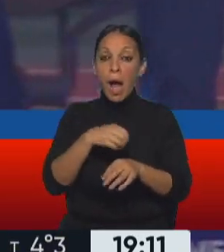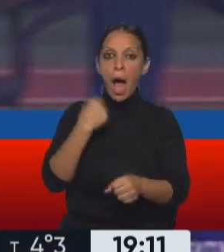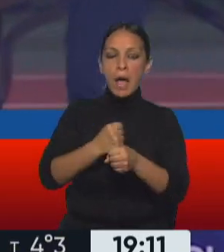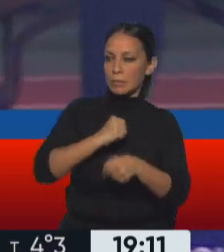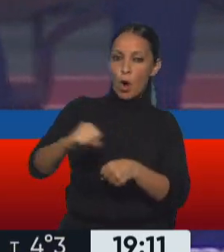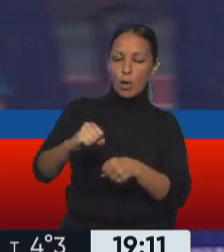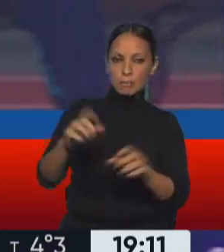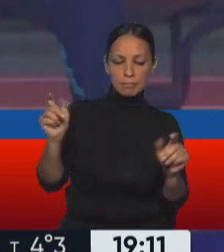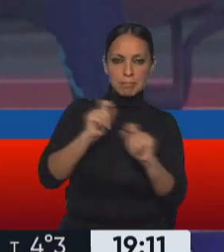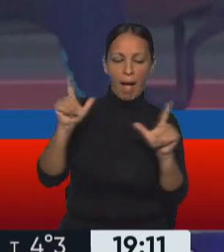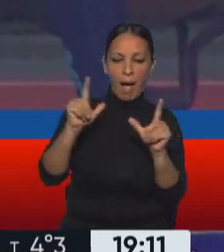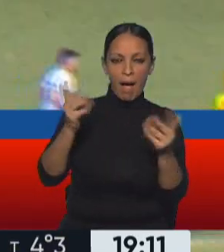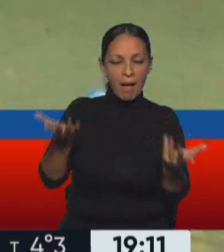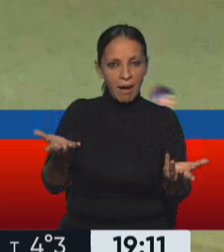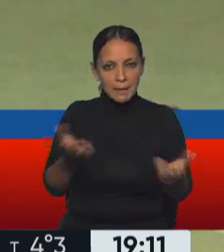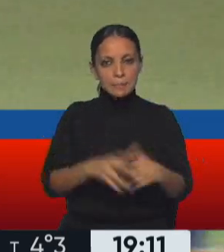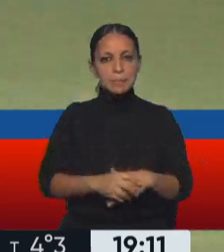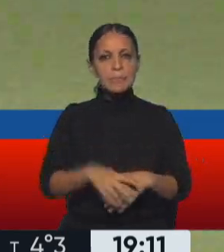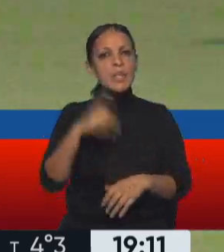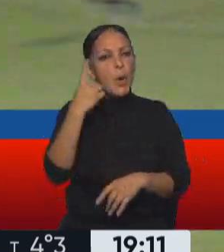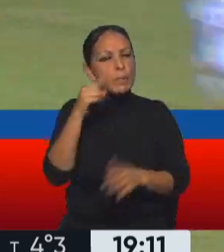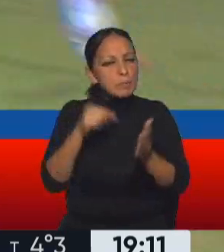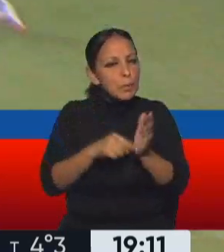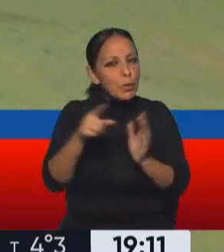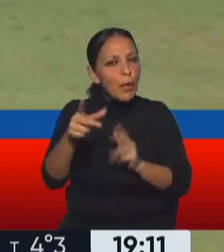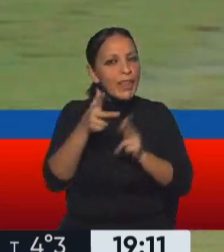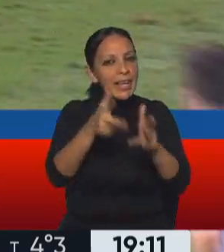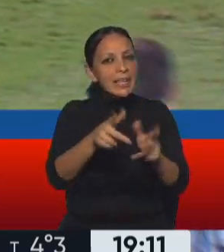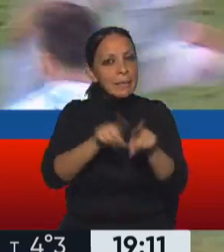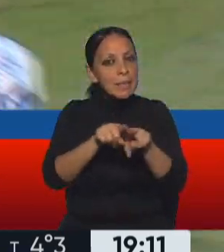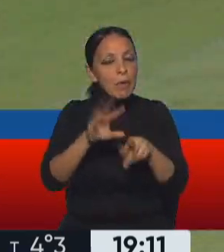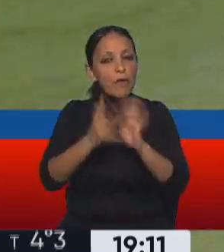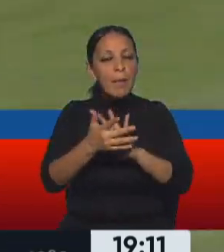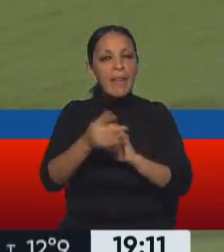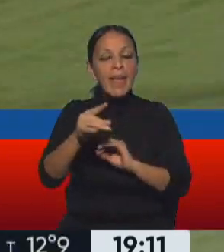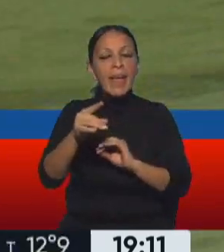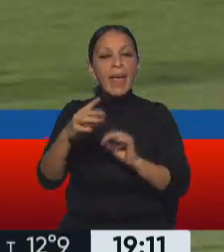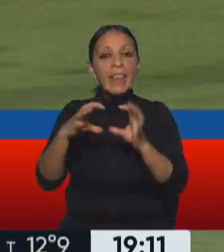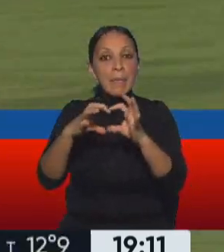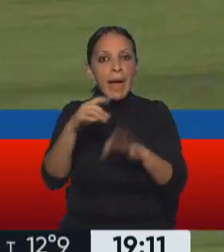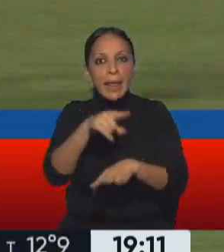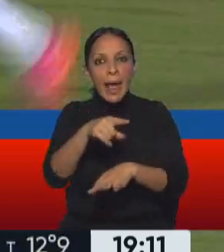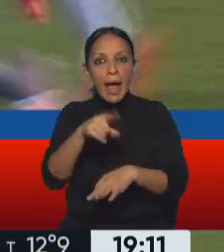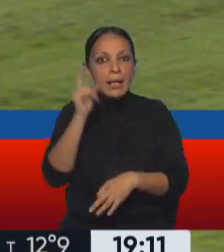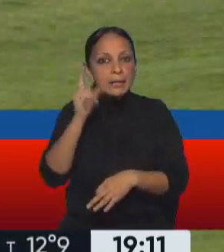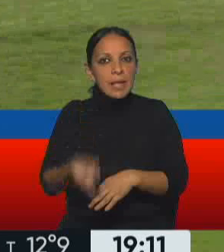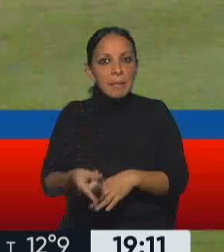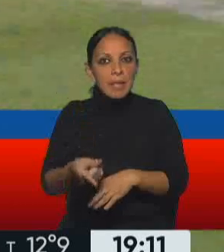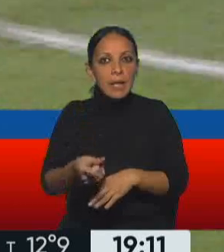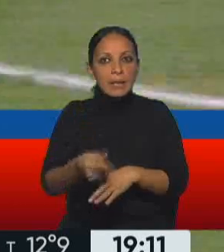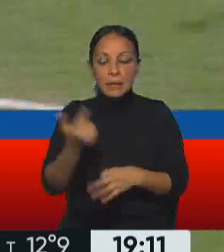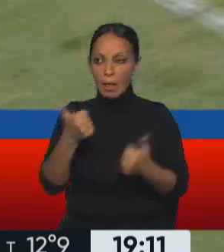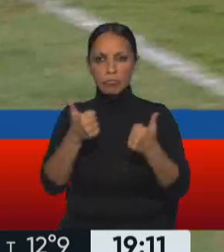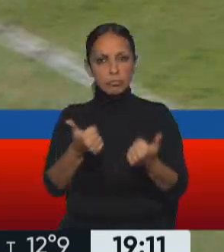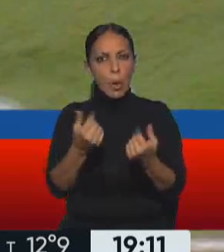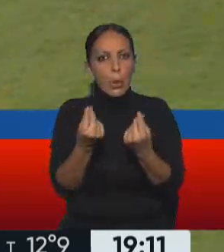tuvo y la logró con un detalle que vos marca base en la previa la presión de di maría lo que significa di maría a estas elecciones